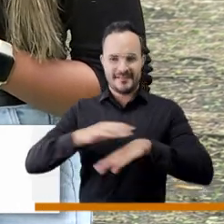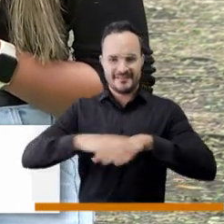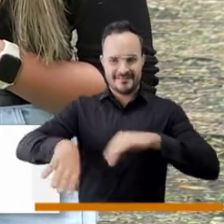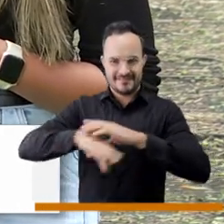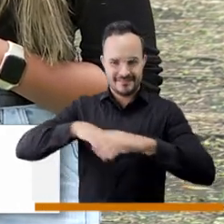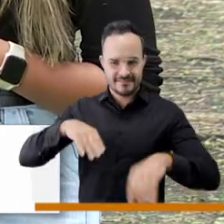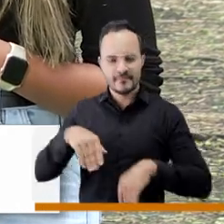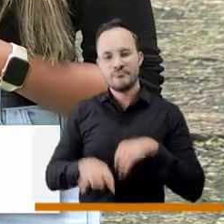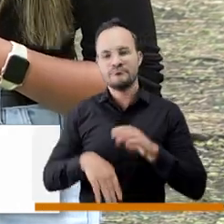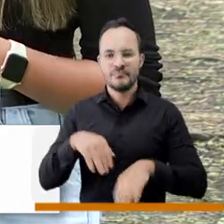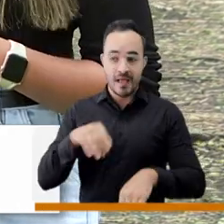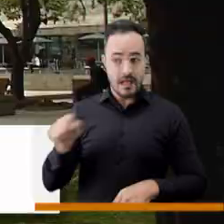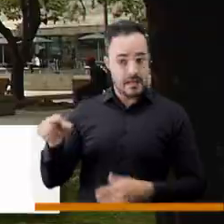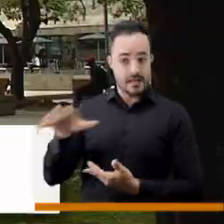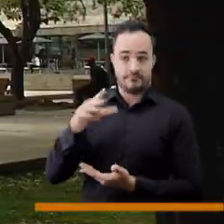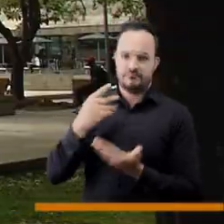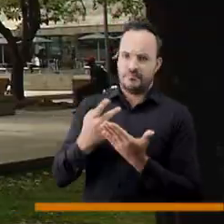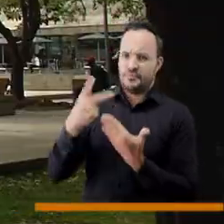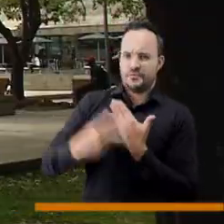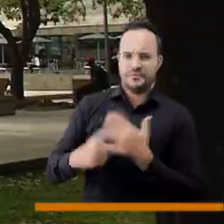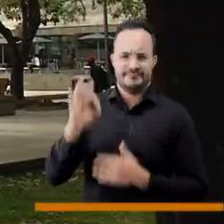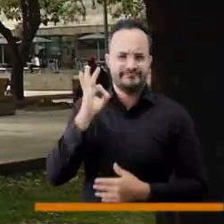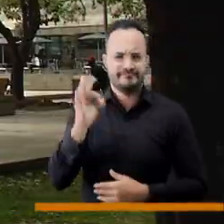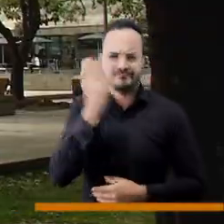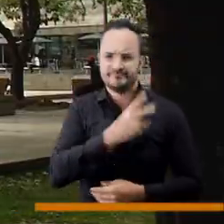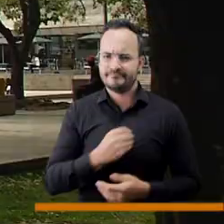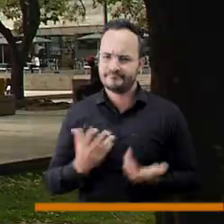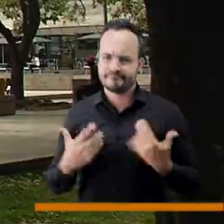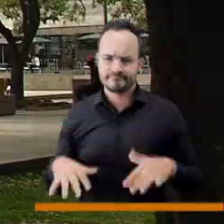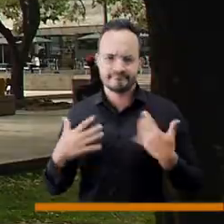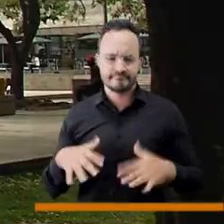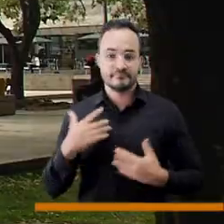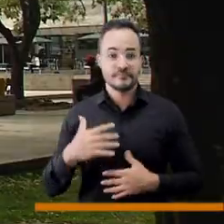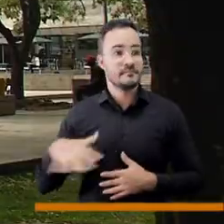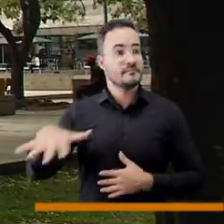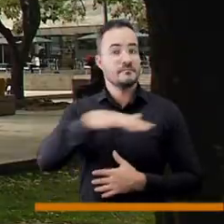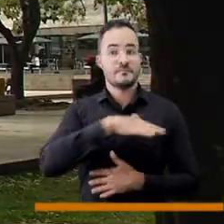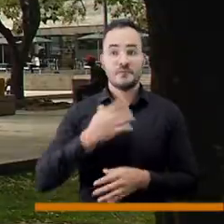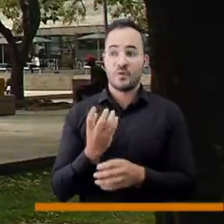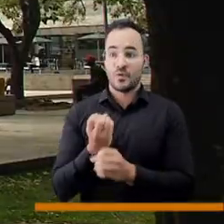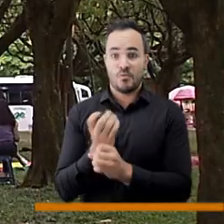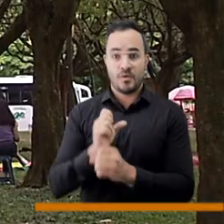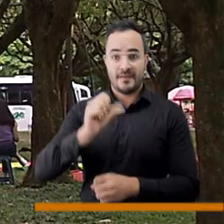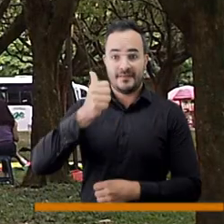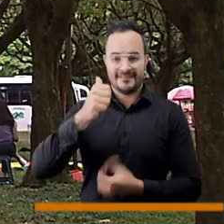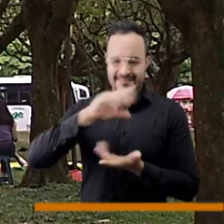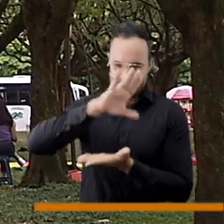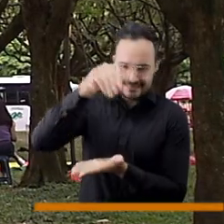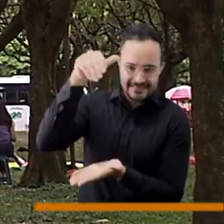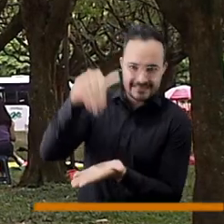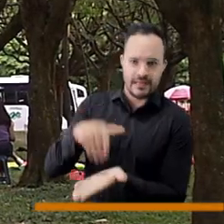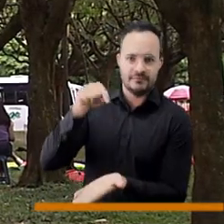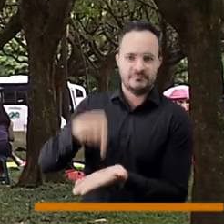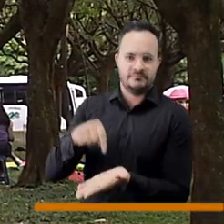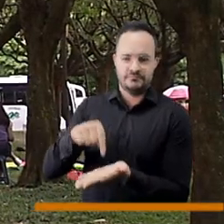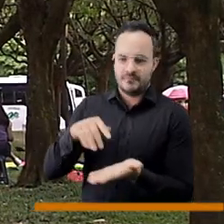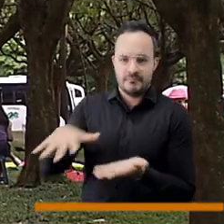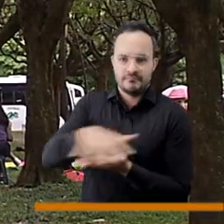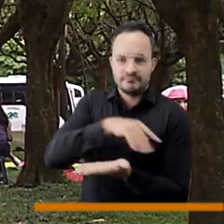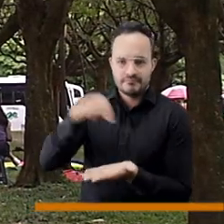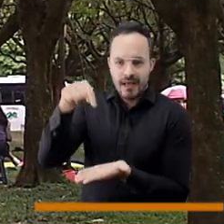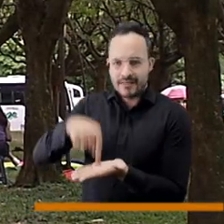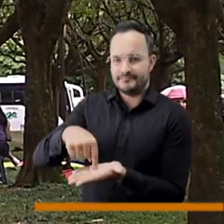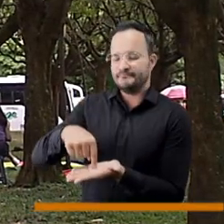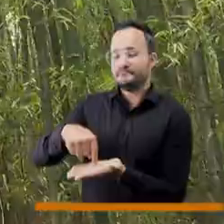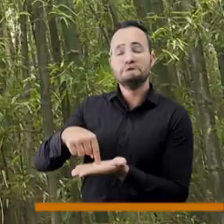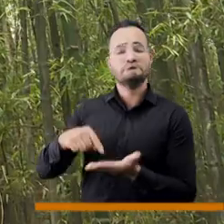parque hermoso, ubicado en todo el centro de la Comuna 10. Un lugar para venir a descansar,